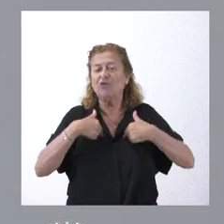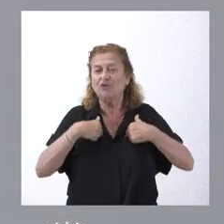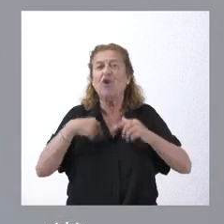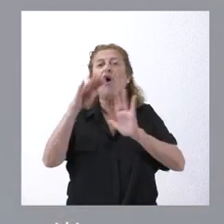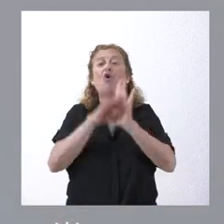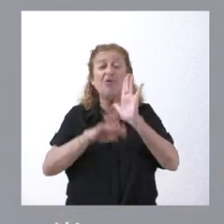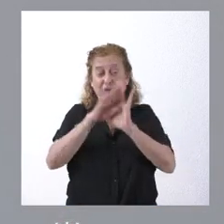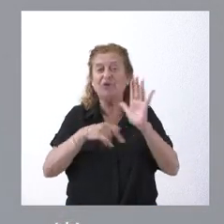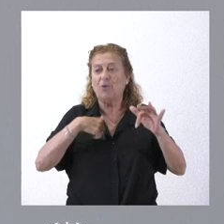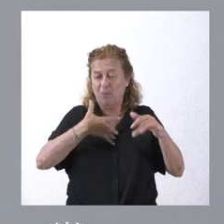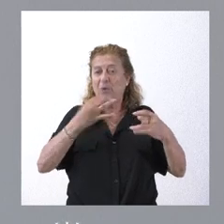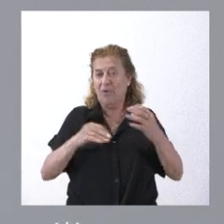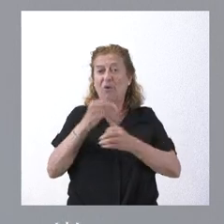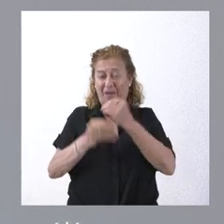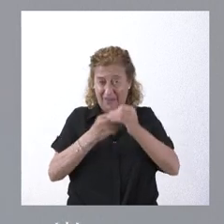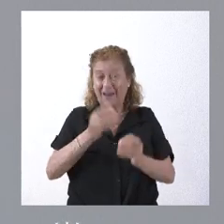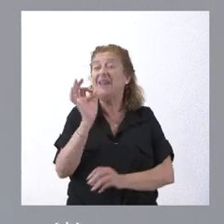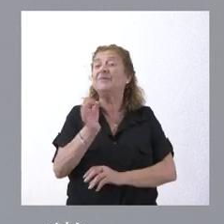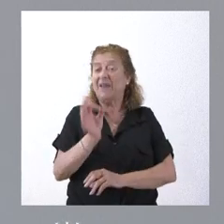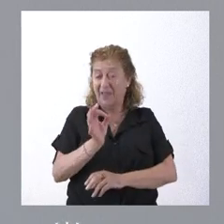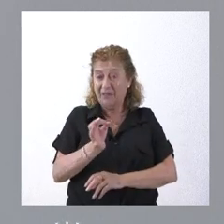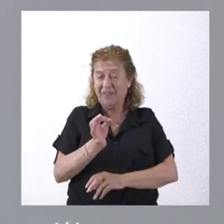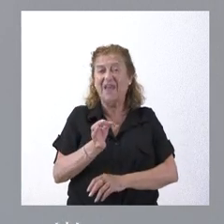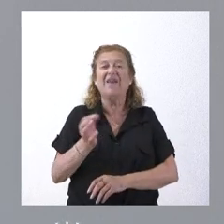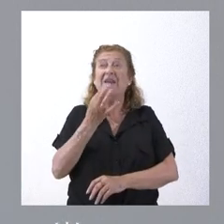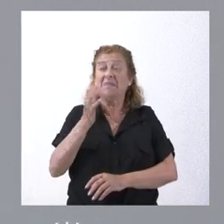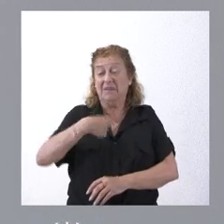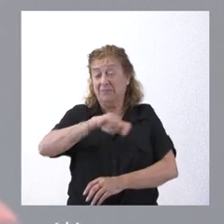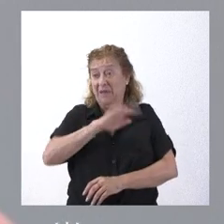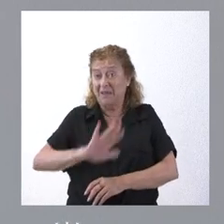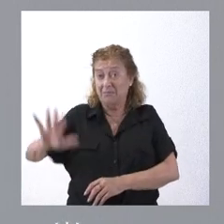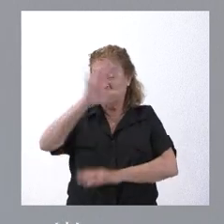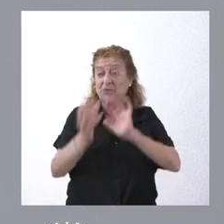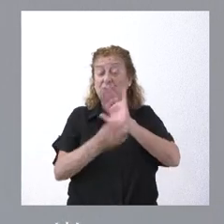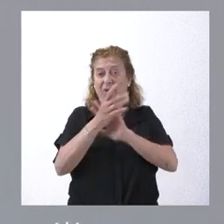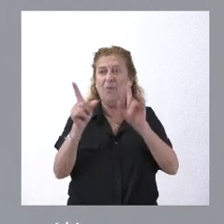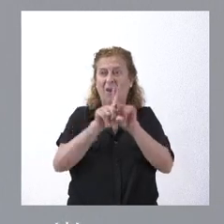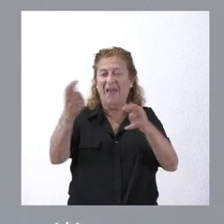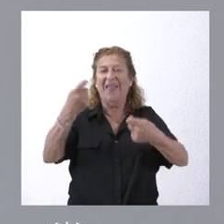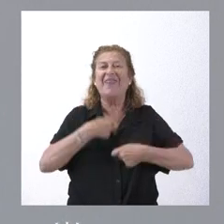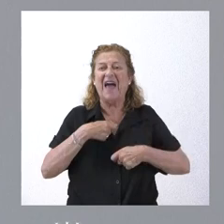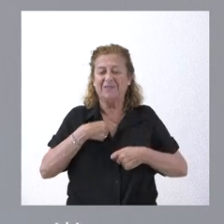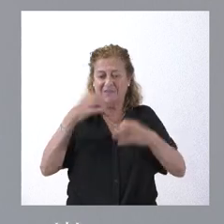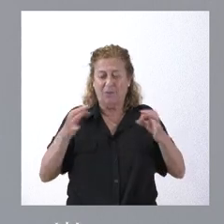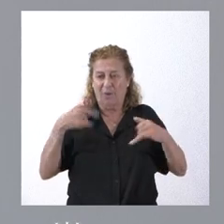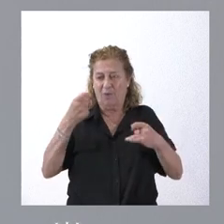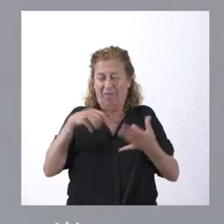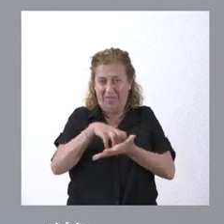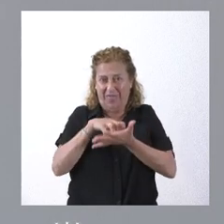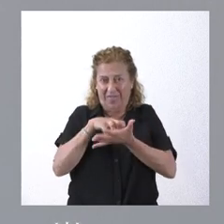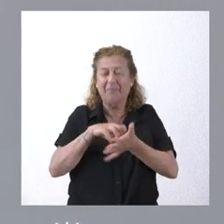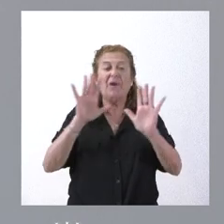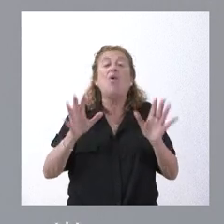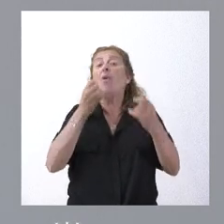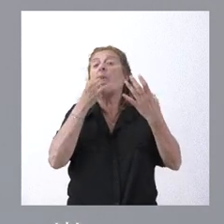condiciones de poder hacerlo. Es verdad que lo que ha ocurrido a nivel nacional pues, crea algunas indefiniciones, algunas inseguridades. Bueno,